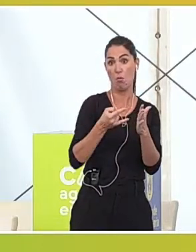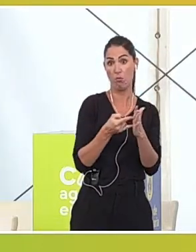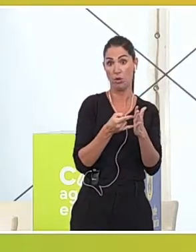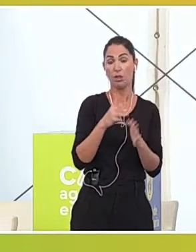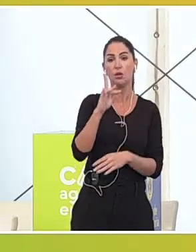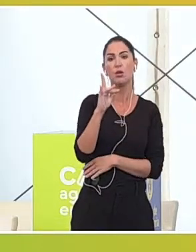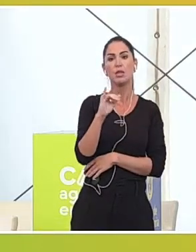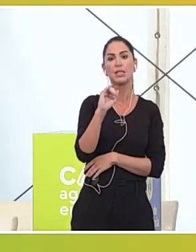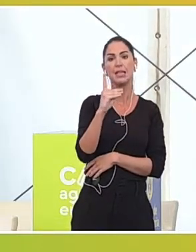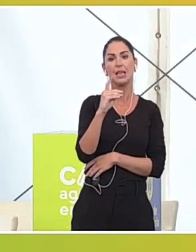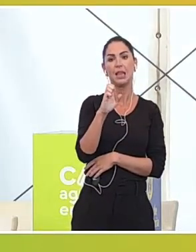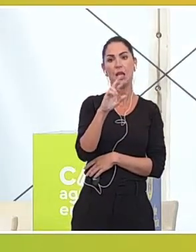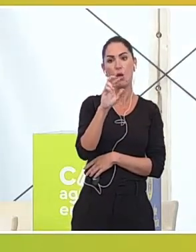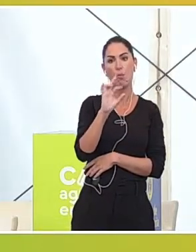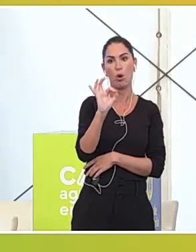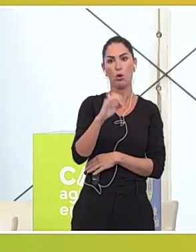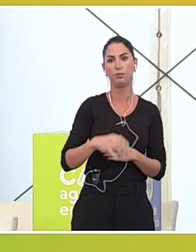SIDEPRO.